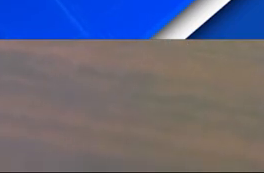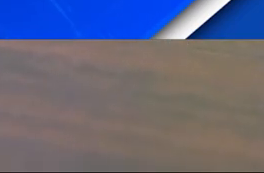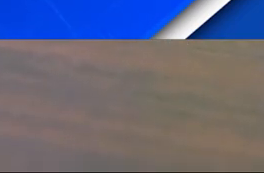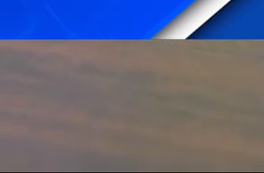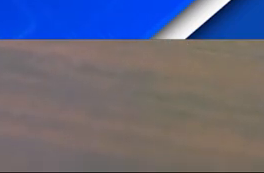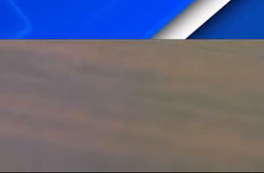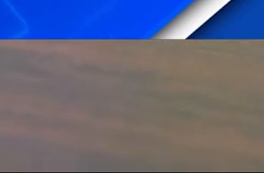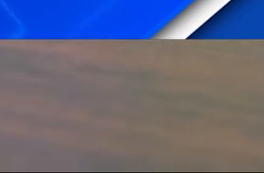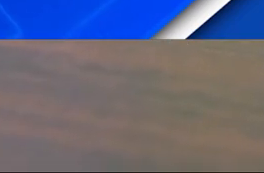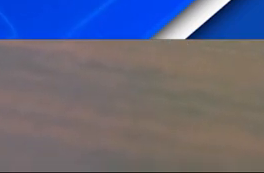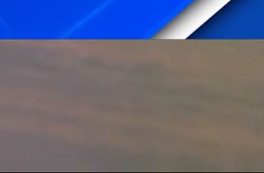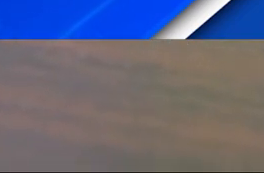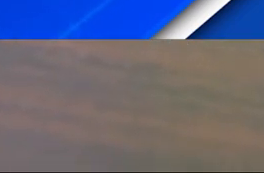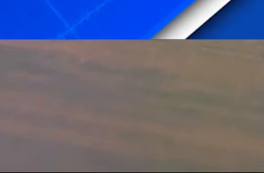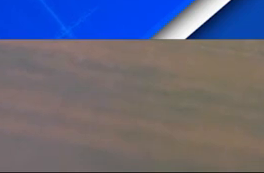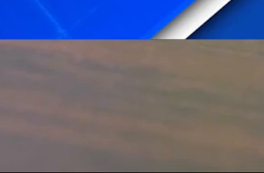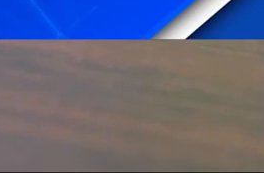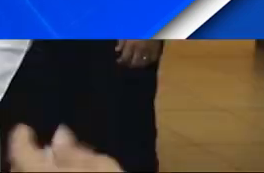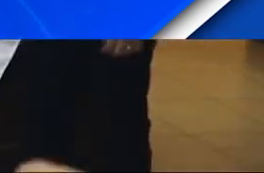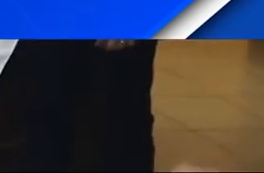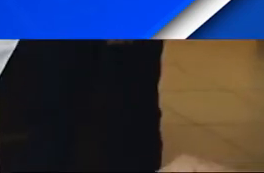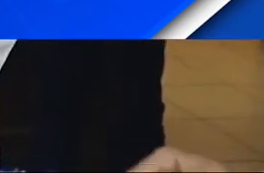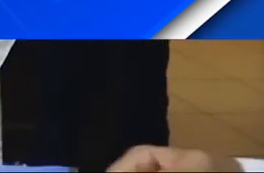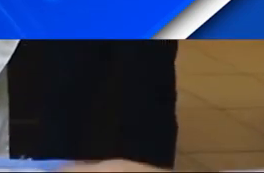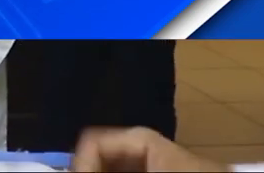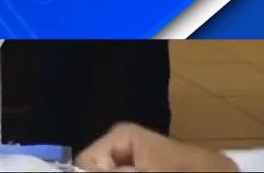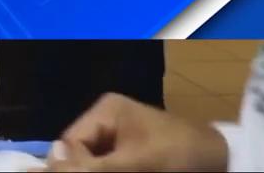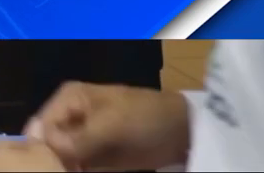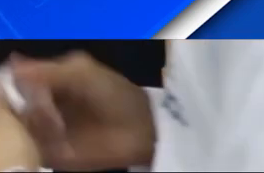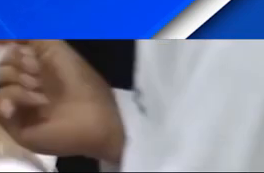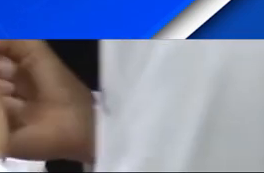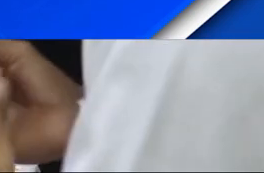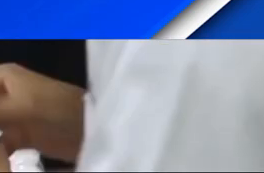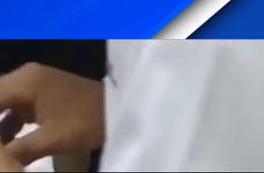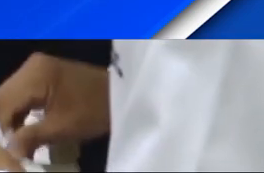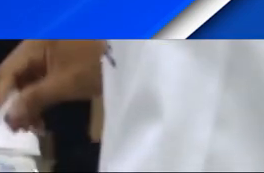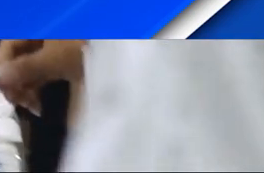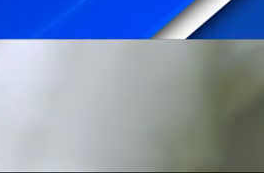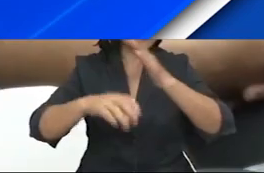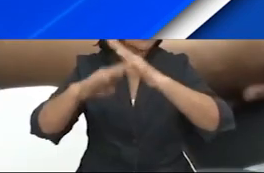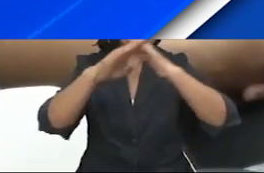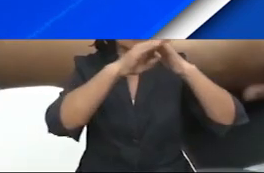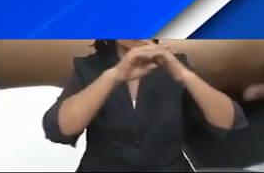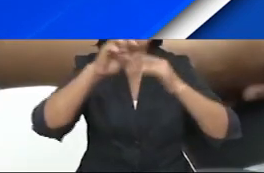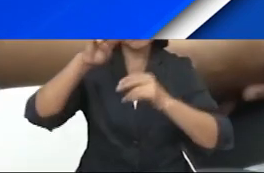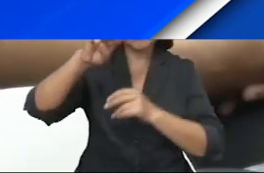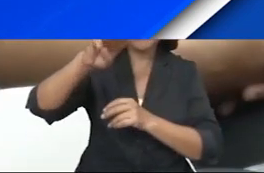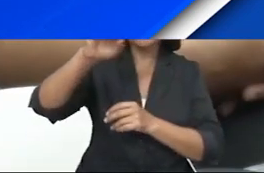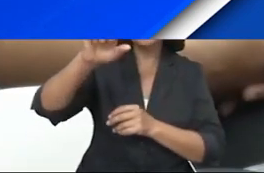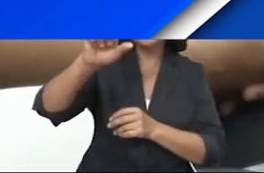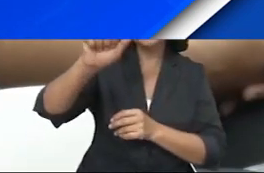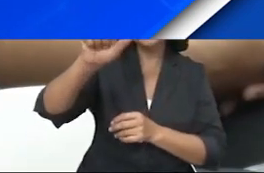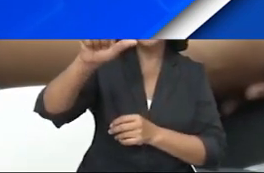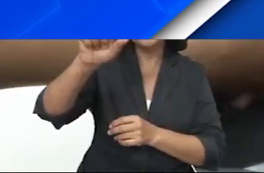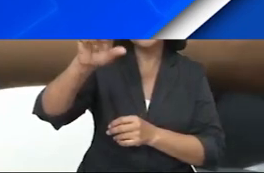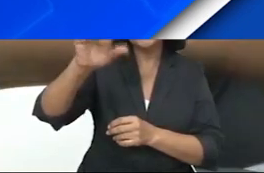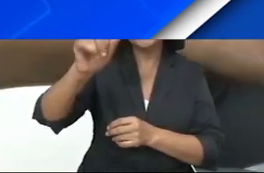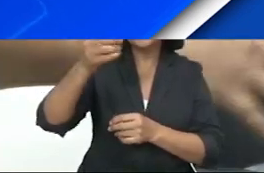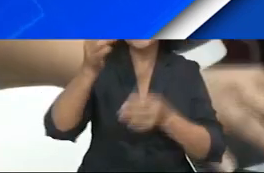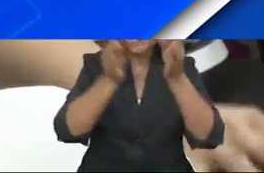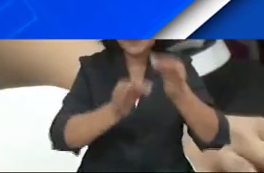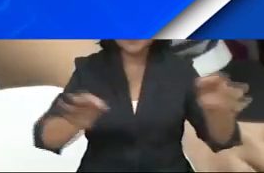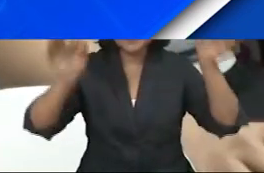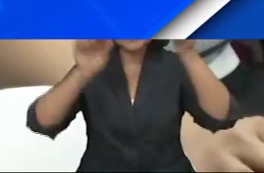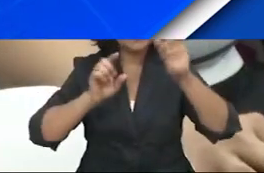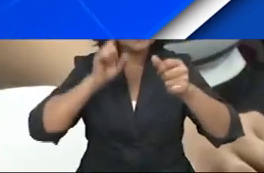naciones fortalecerán los sistemas de salud basados en el derecho comunitario, lo que significará un importante avance